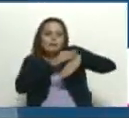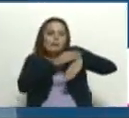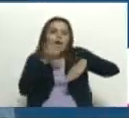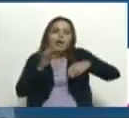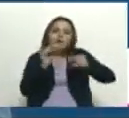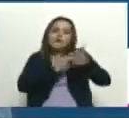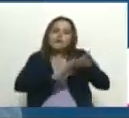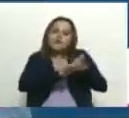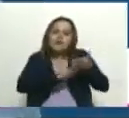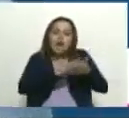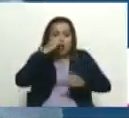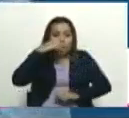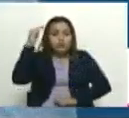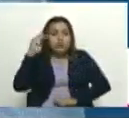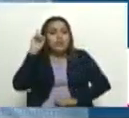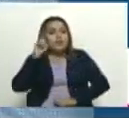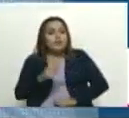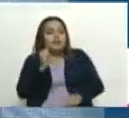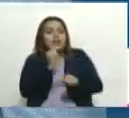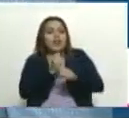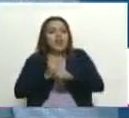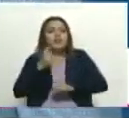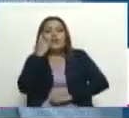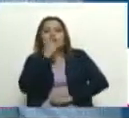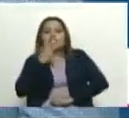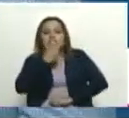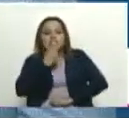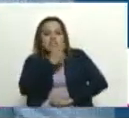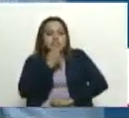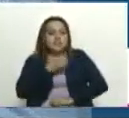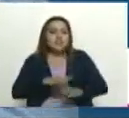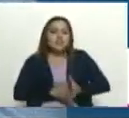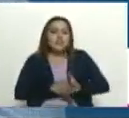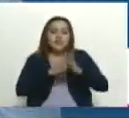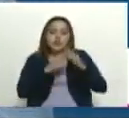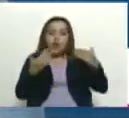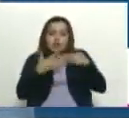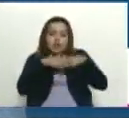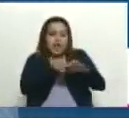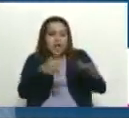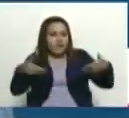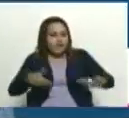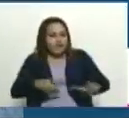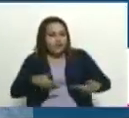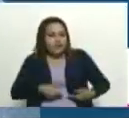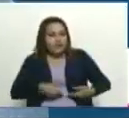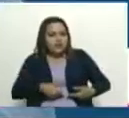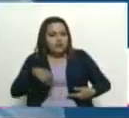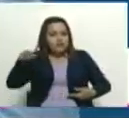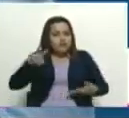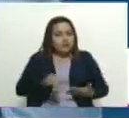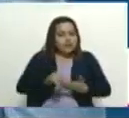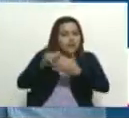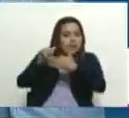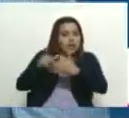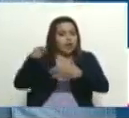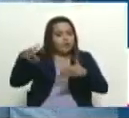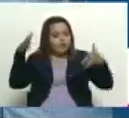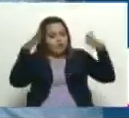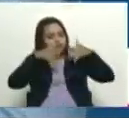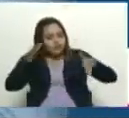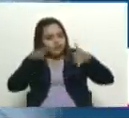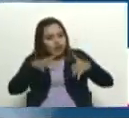el área de odontología. Y todo esto a una integración y un esfuerzo bajo su dirección, bajo su orientación, bajo